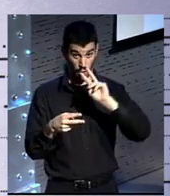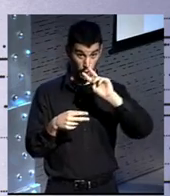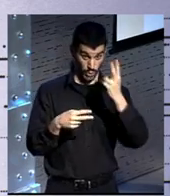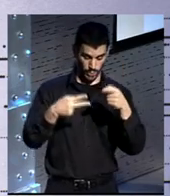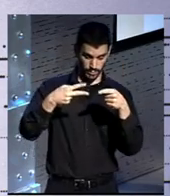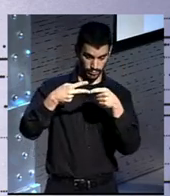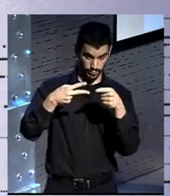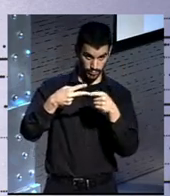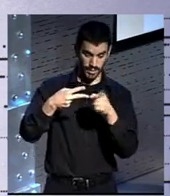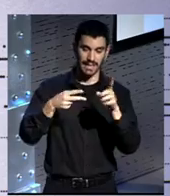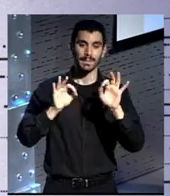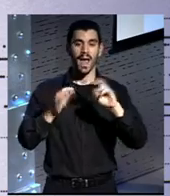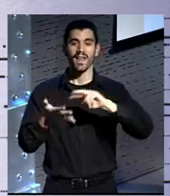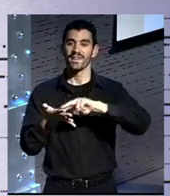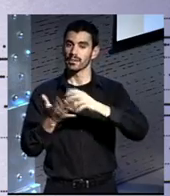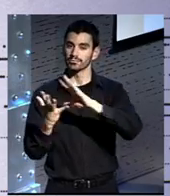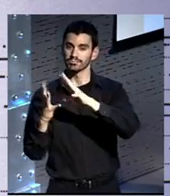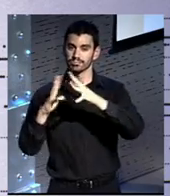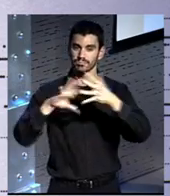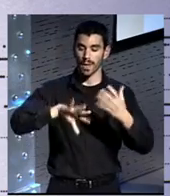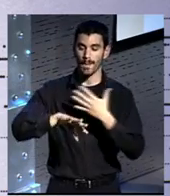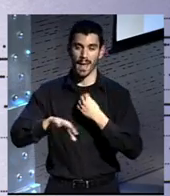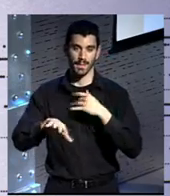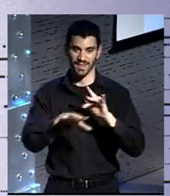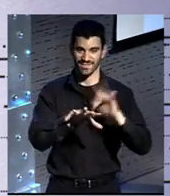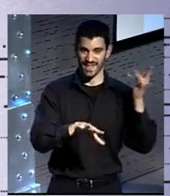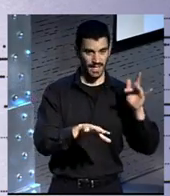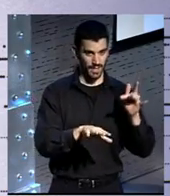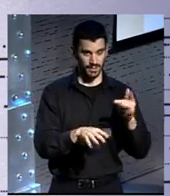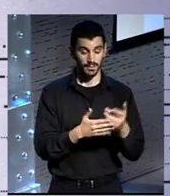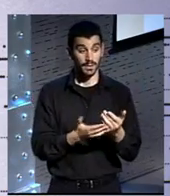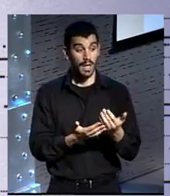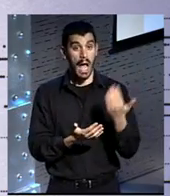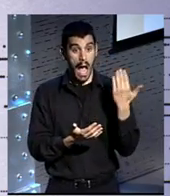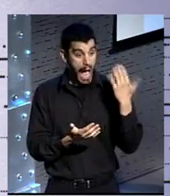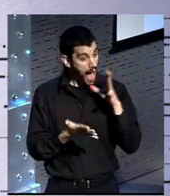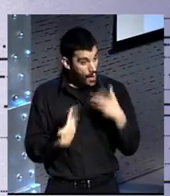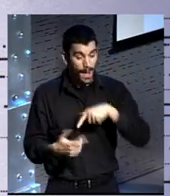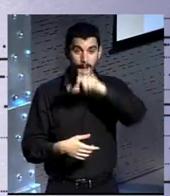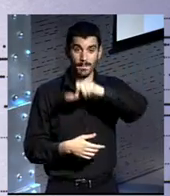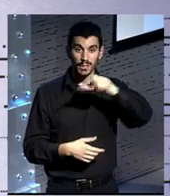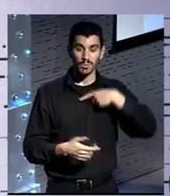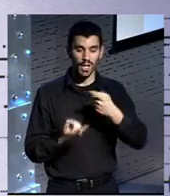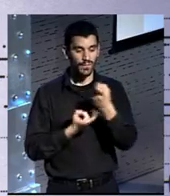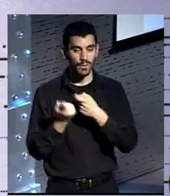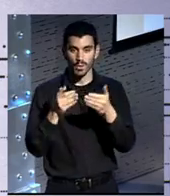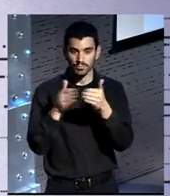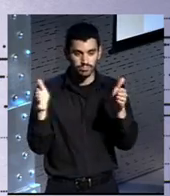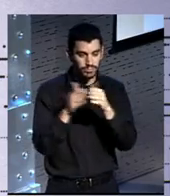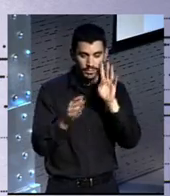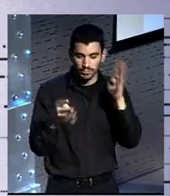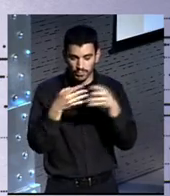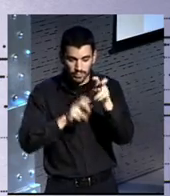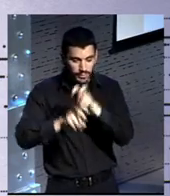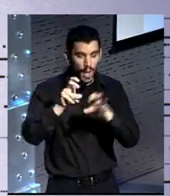de la digitalización. La digitalización que ha hecho que la gente tenga acceso a más información, que la gente pueda comparar más y